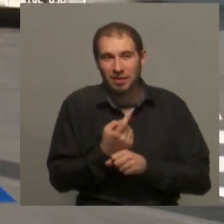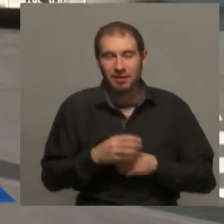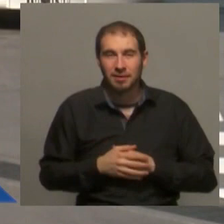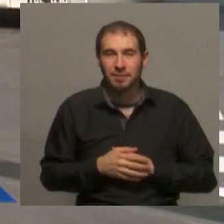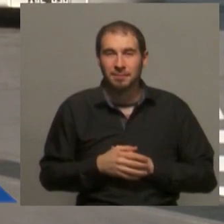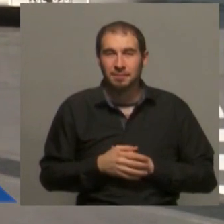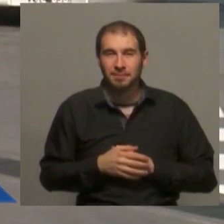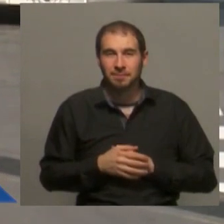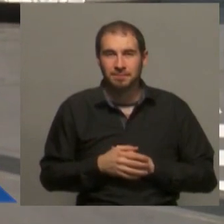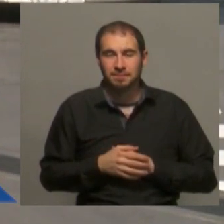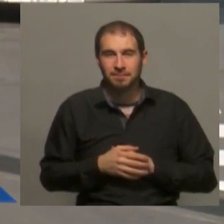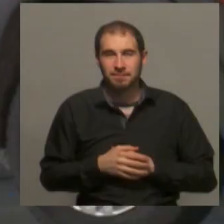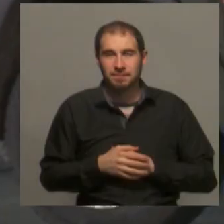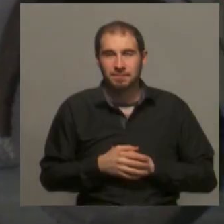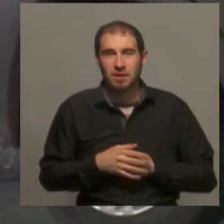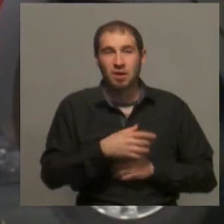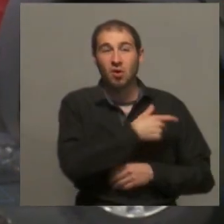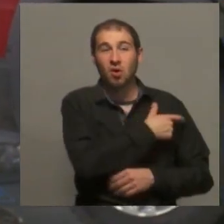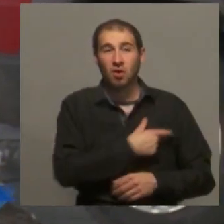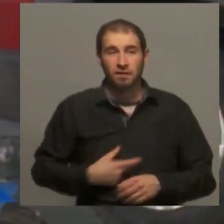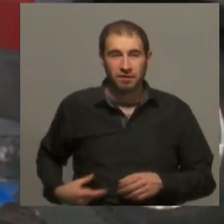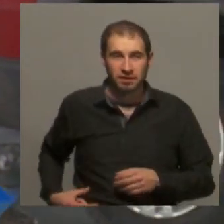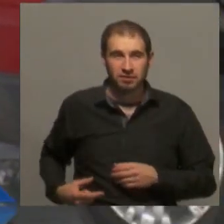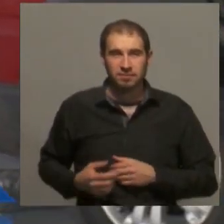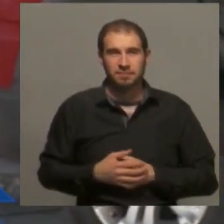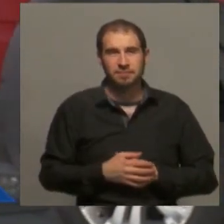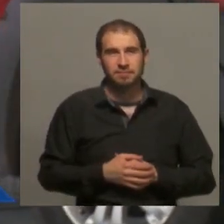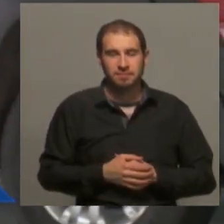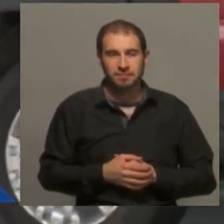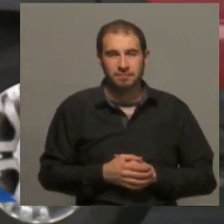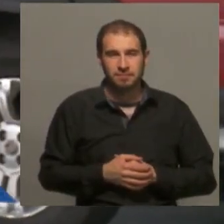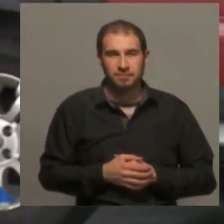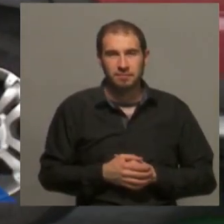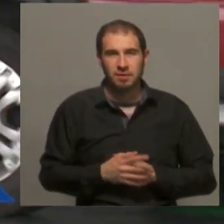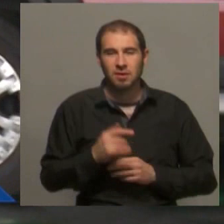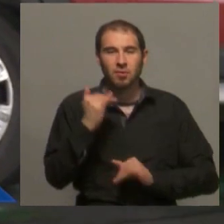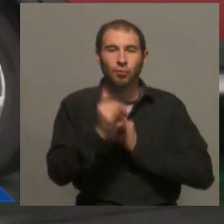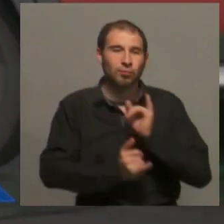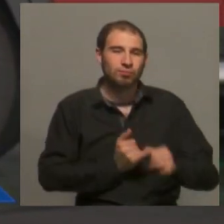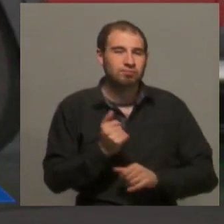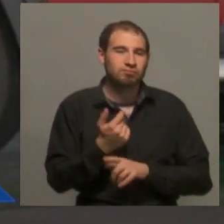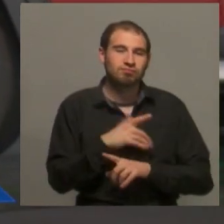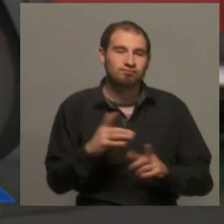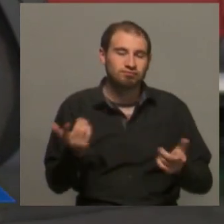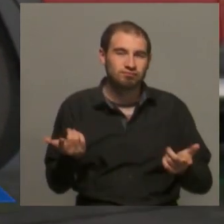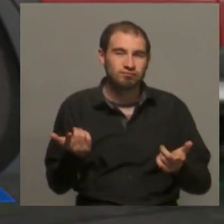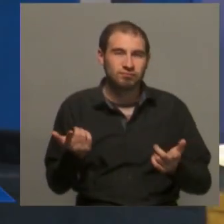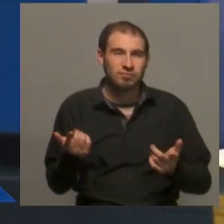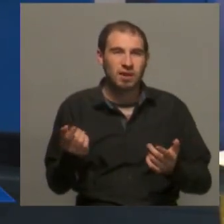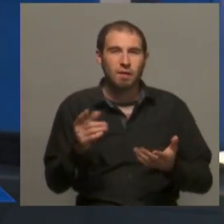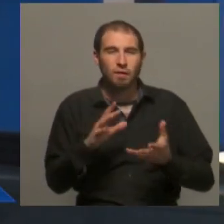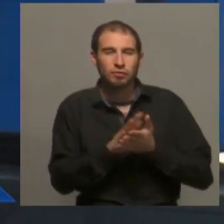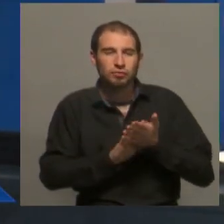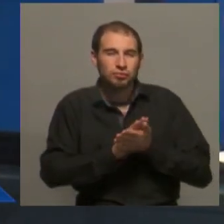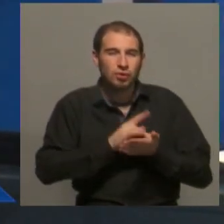Además, el gobierno no ha planteado alguna